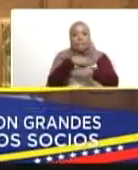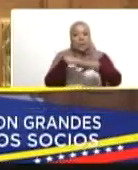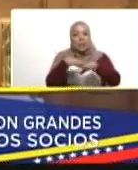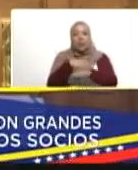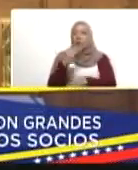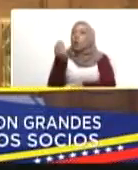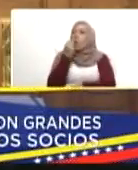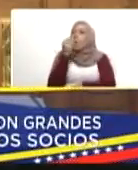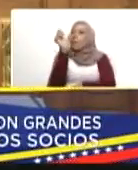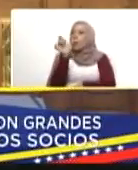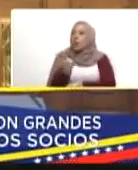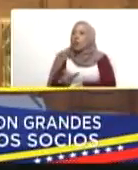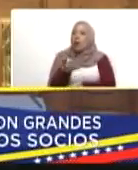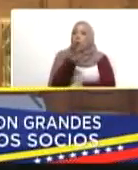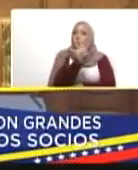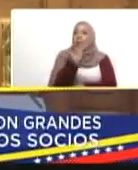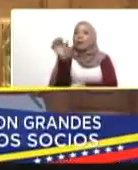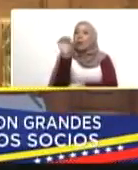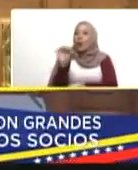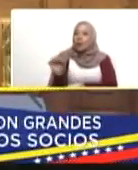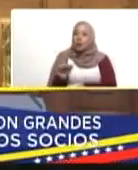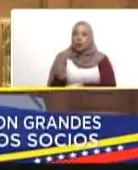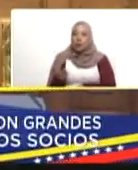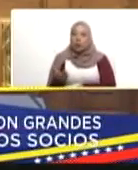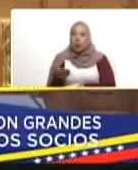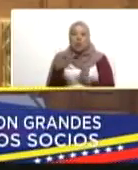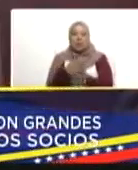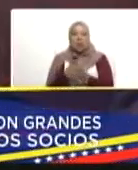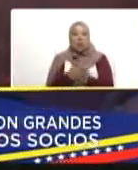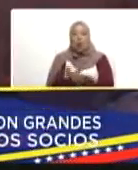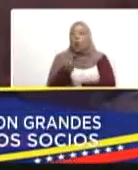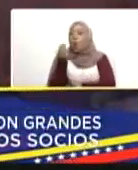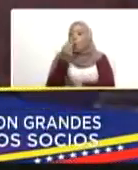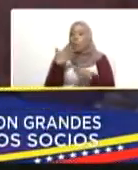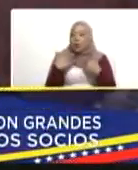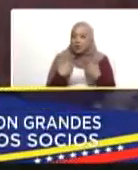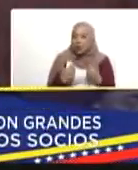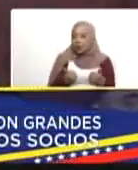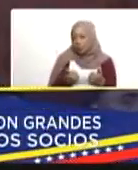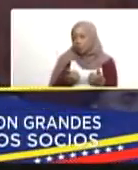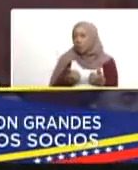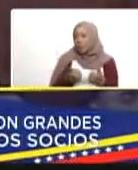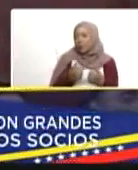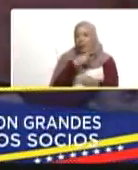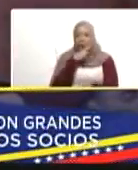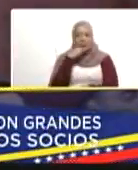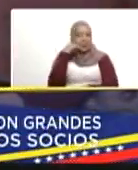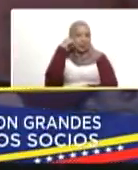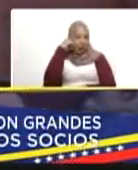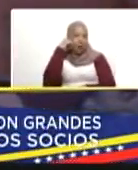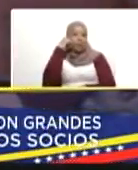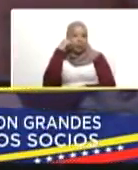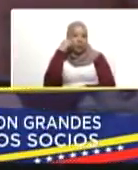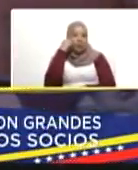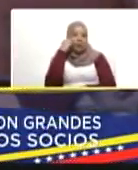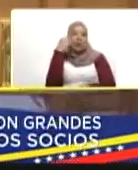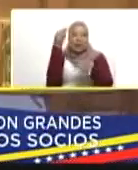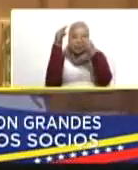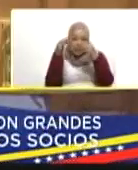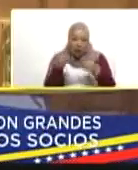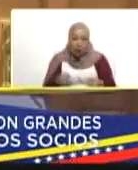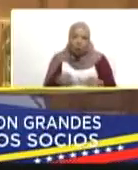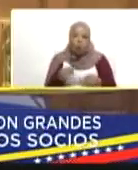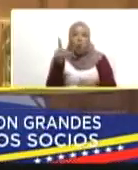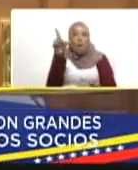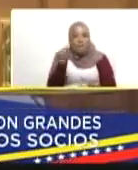cu s come s sabroso seguro y soberano